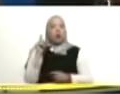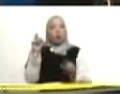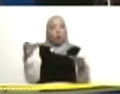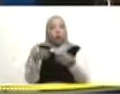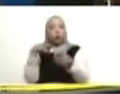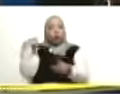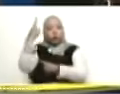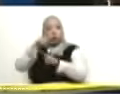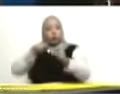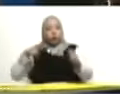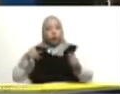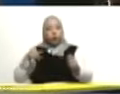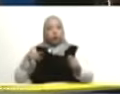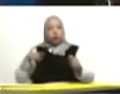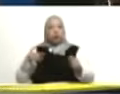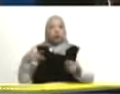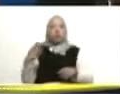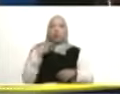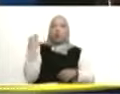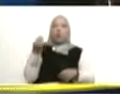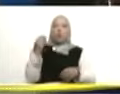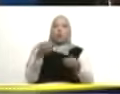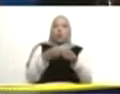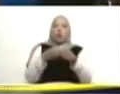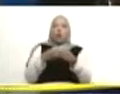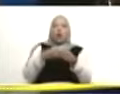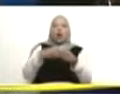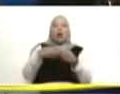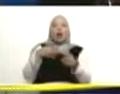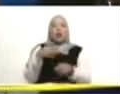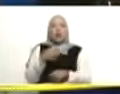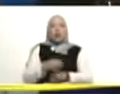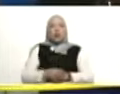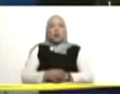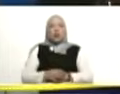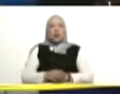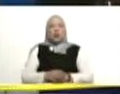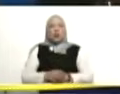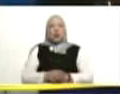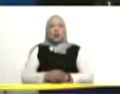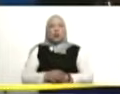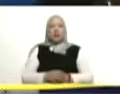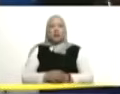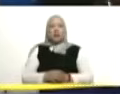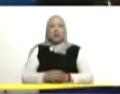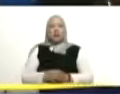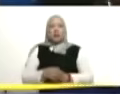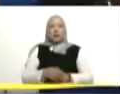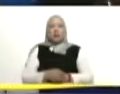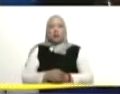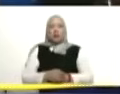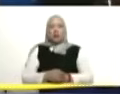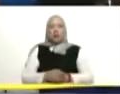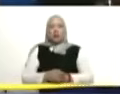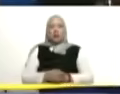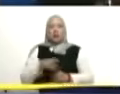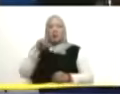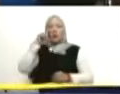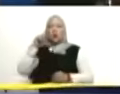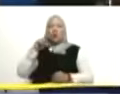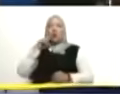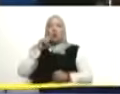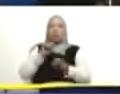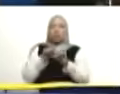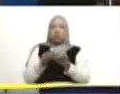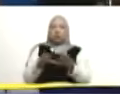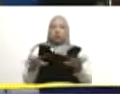vamos. Juventud sexo diversa, vamos. Juventud indígena, afrodescendiente,